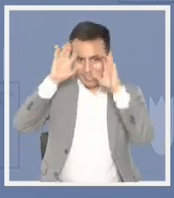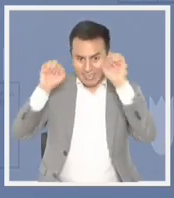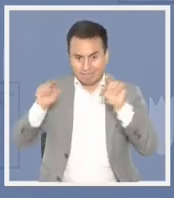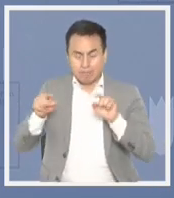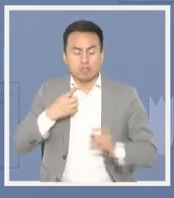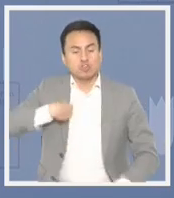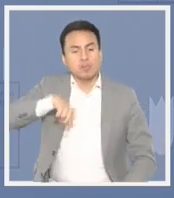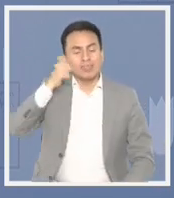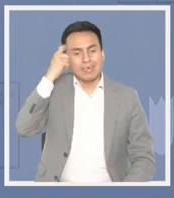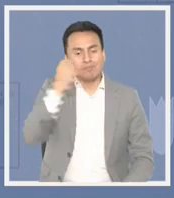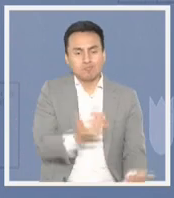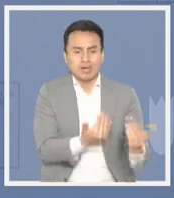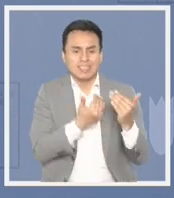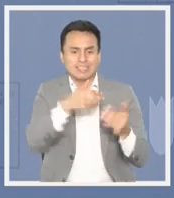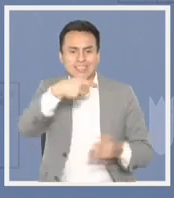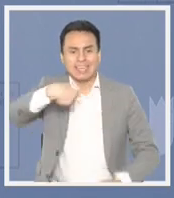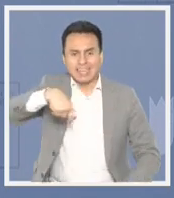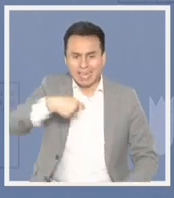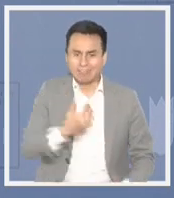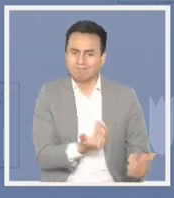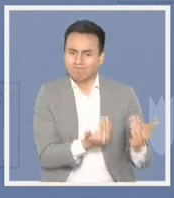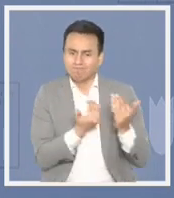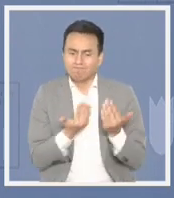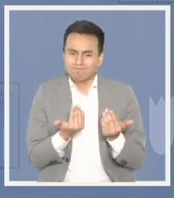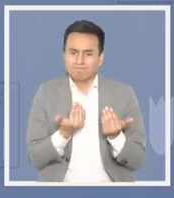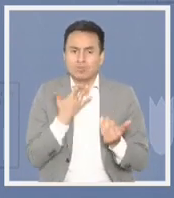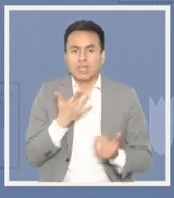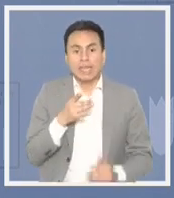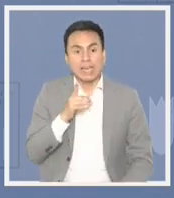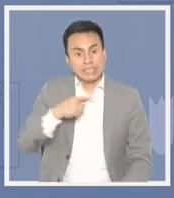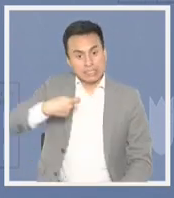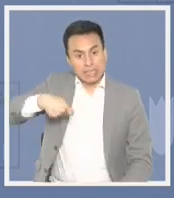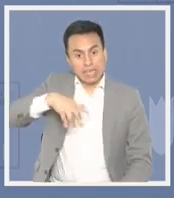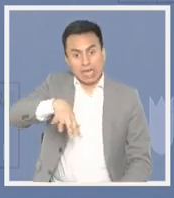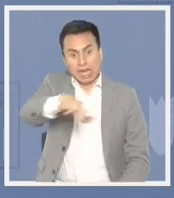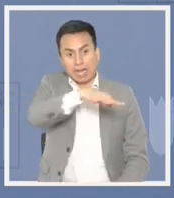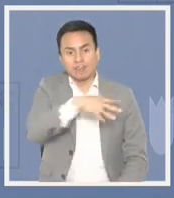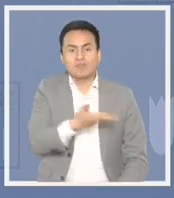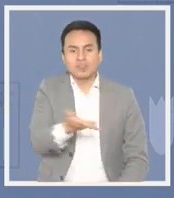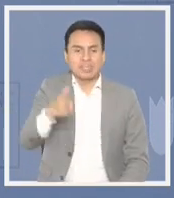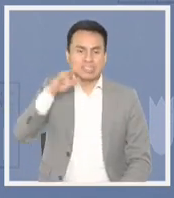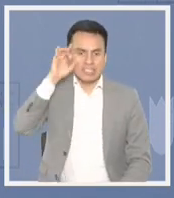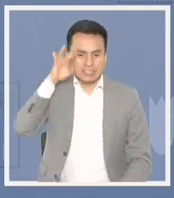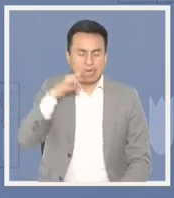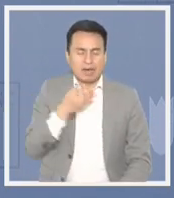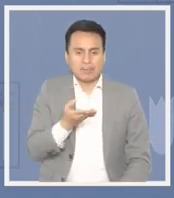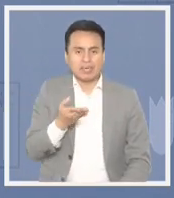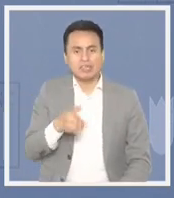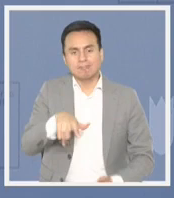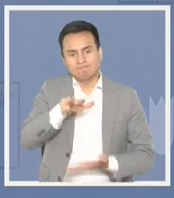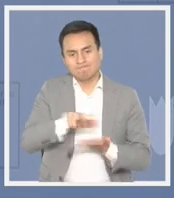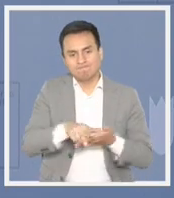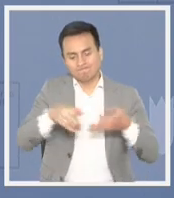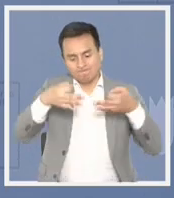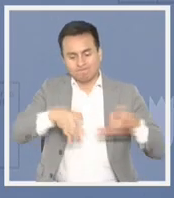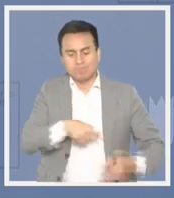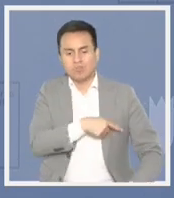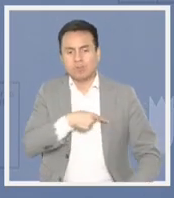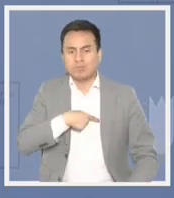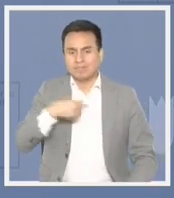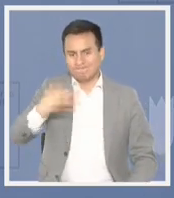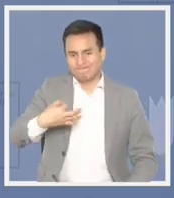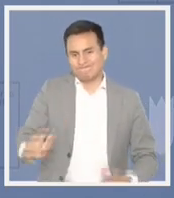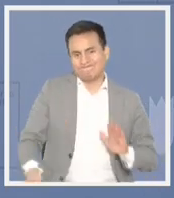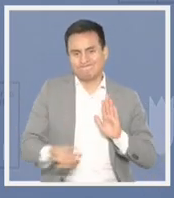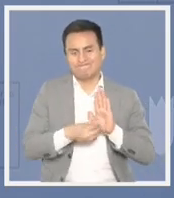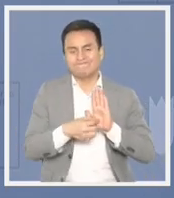esperamos contar con el apoyo del Senado. El Senado tiene que, como ustedes saben, ratificar este nombramiento y